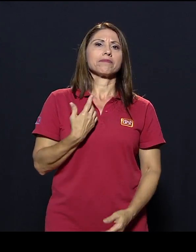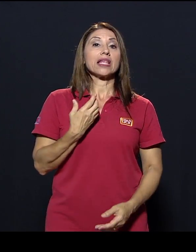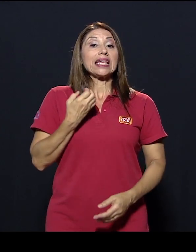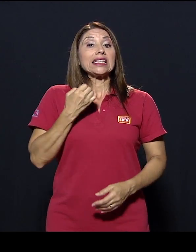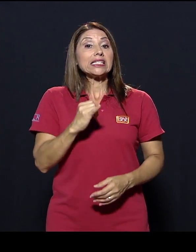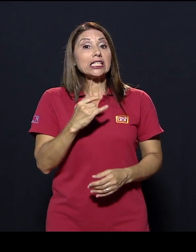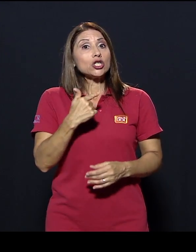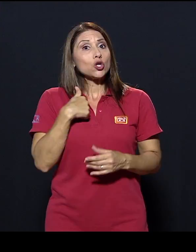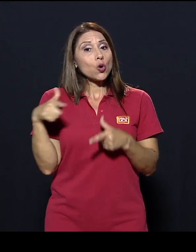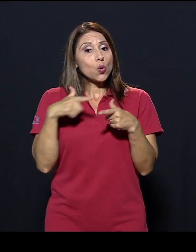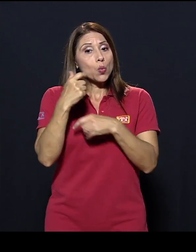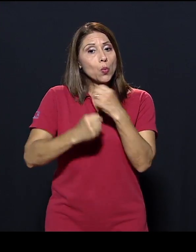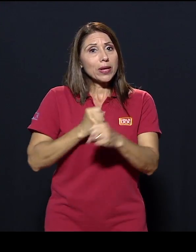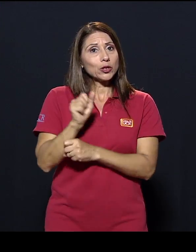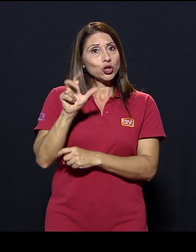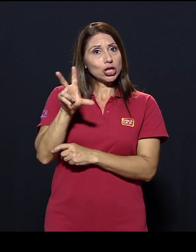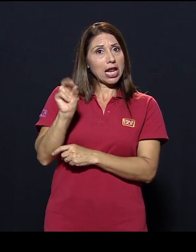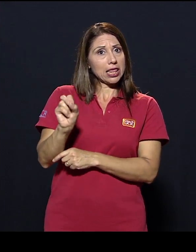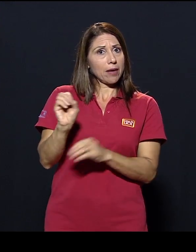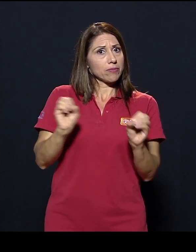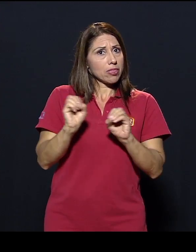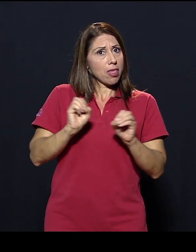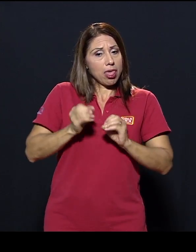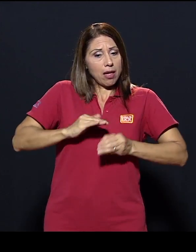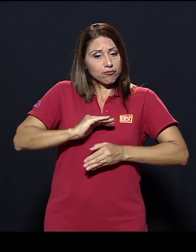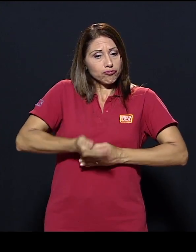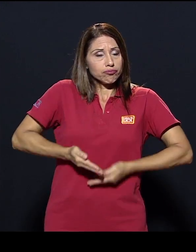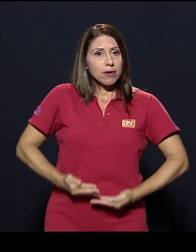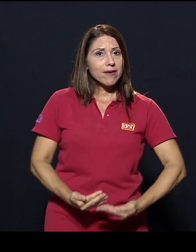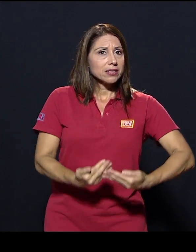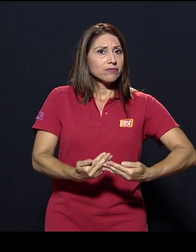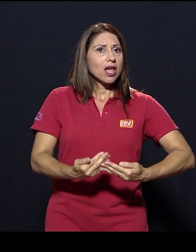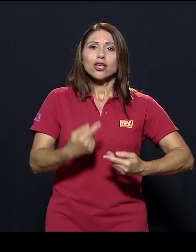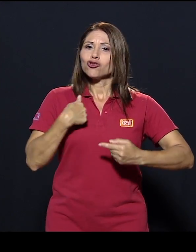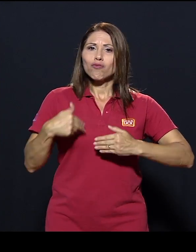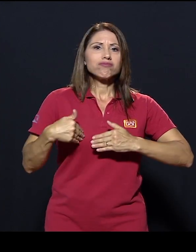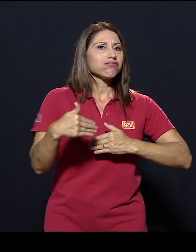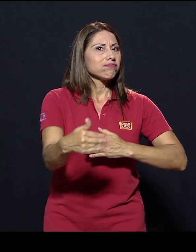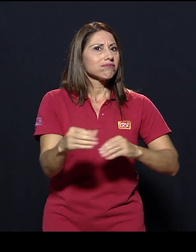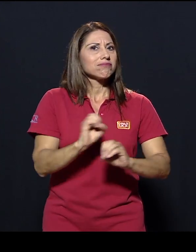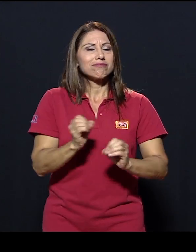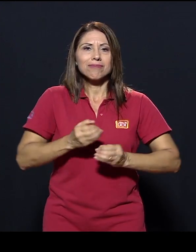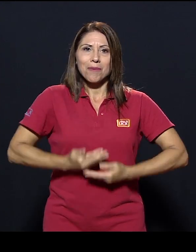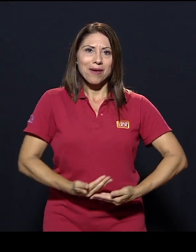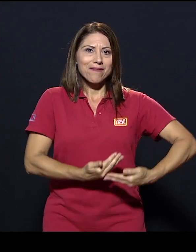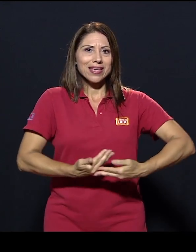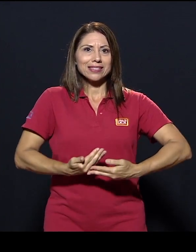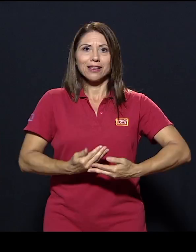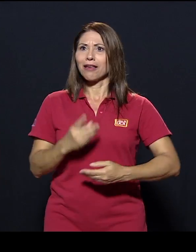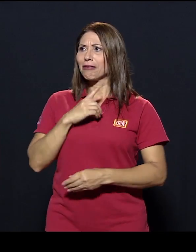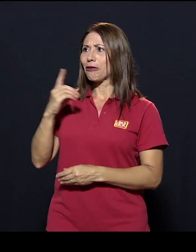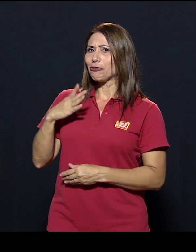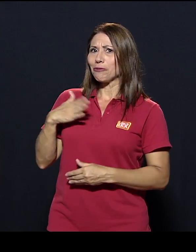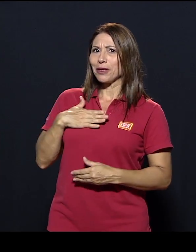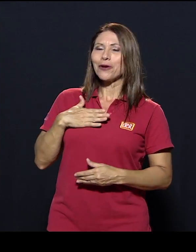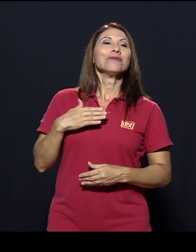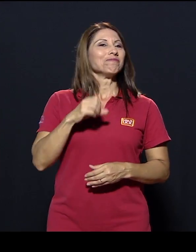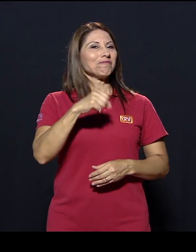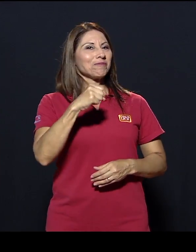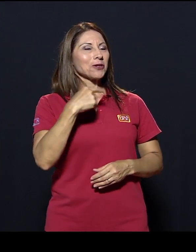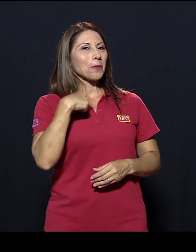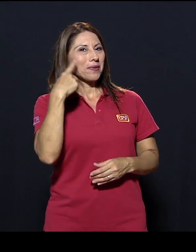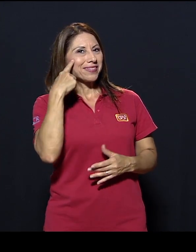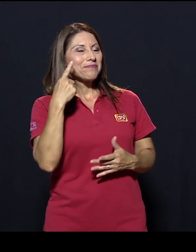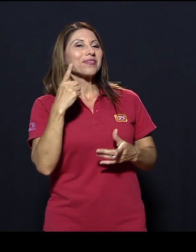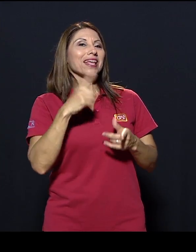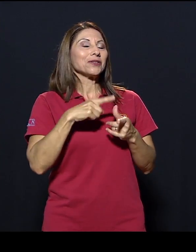me dije, bueno, si yo a los 30 años no tengo un bebé, yo no voy a tener más bebés. Dios mío. Entonces llegué a ese punto, ¿verdad? Y yo